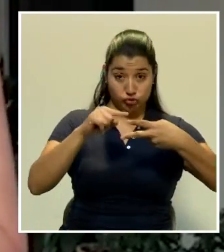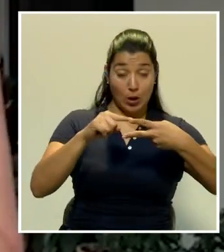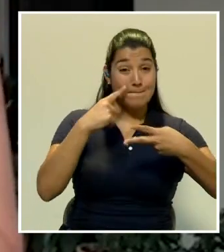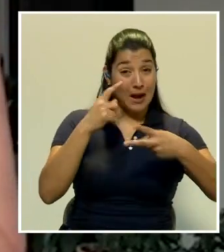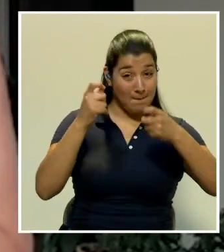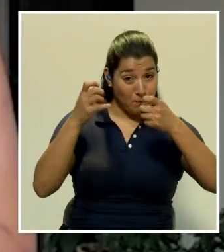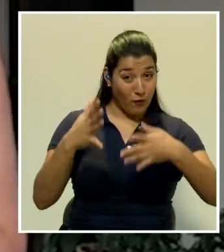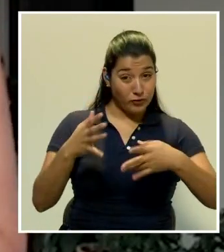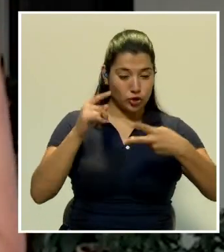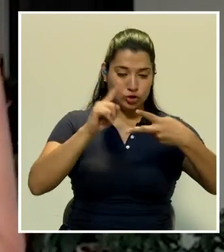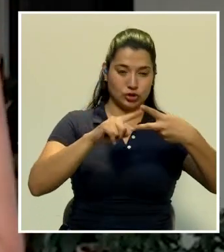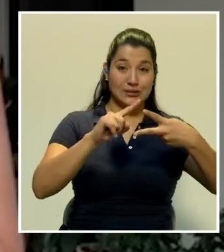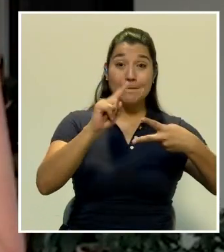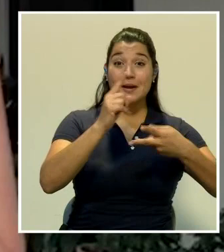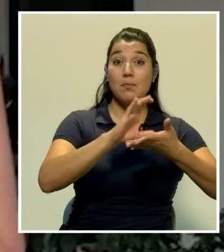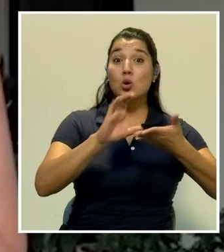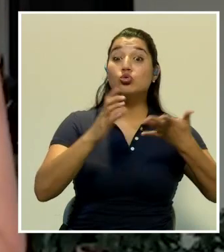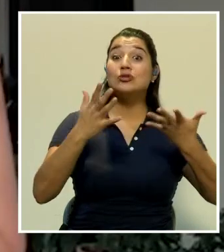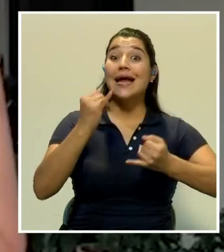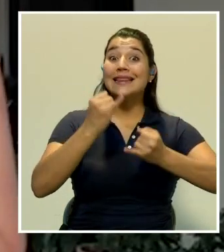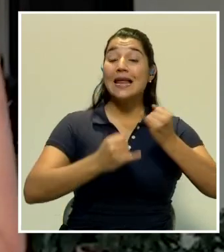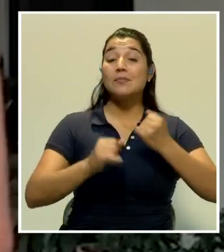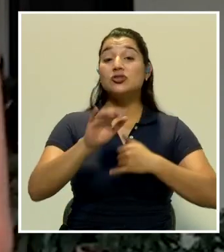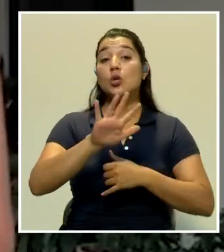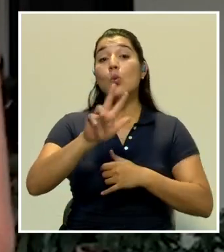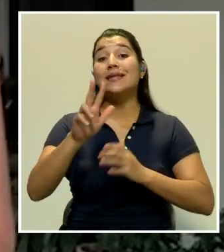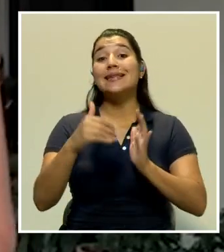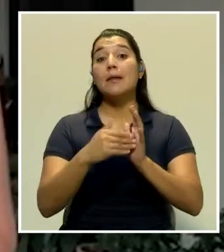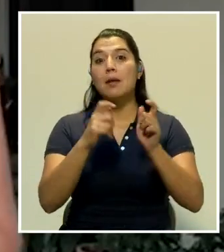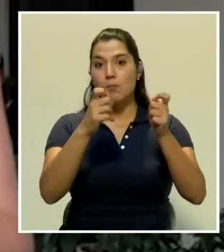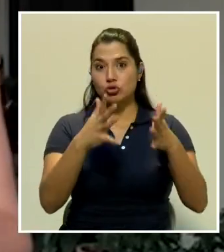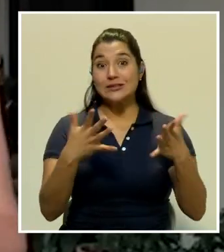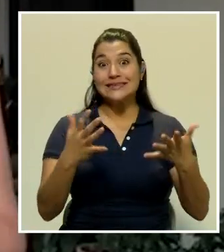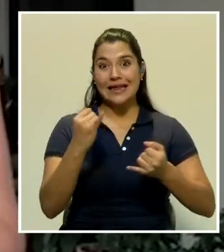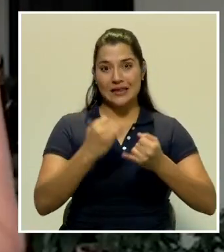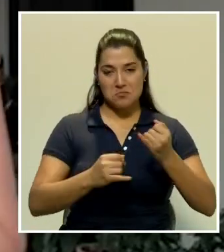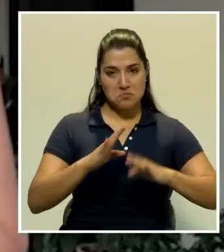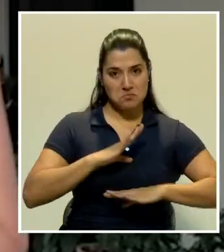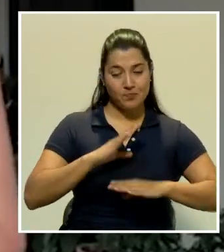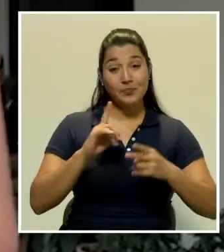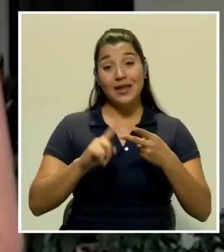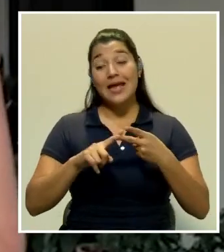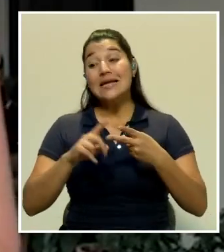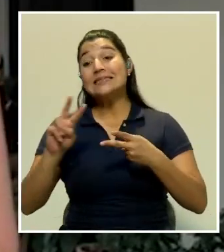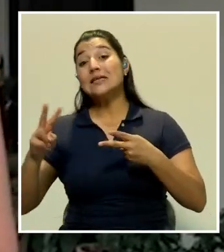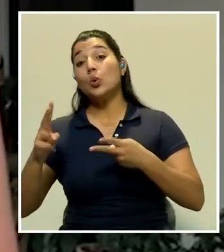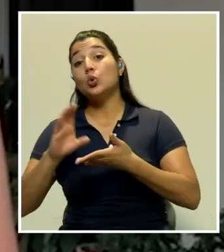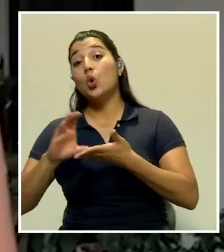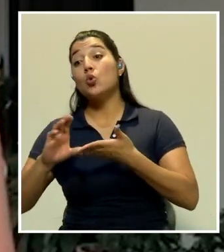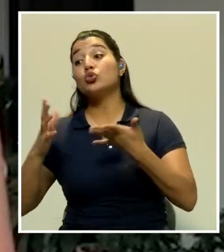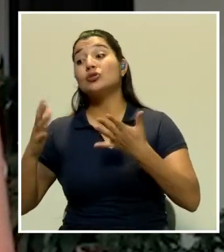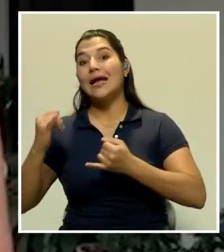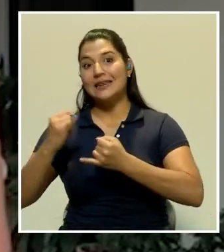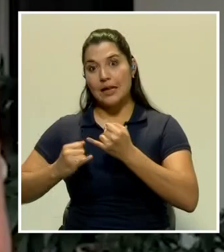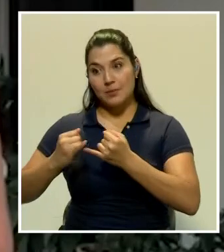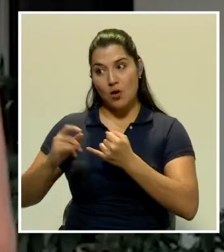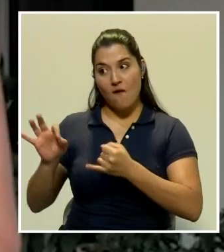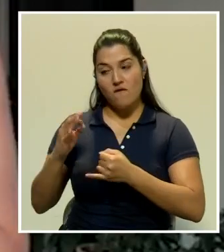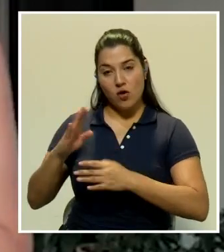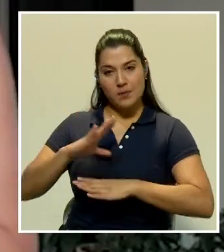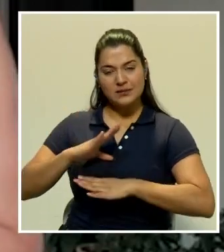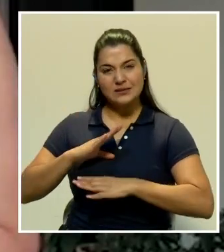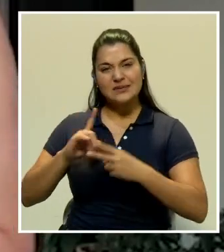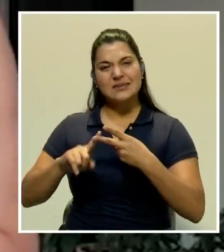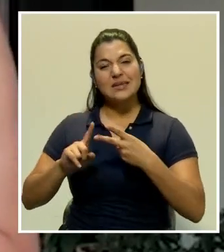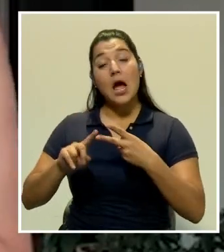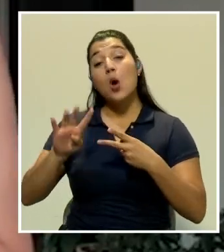han concluido de manera satisfactoria más de 53,000 docentes y el segundo curso ha sido concluido de manera satisfactoria